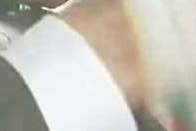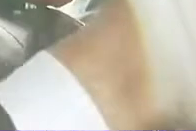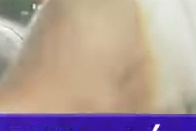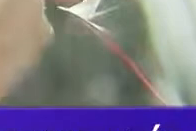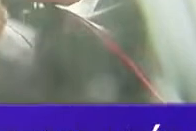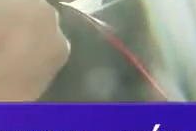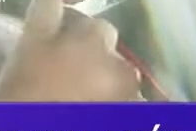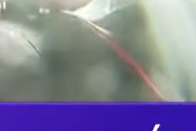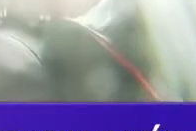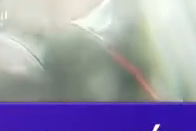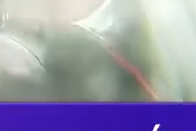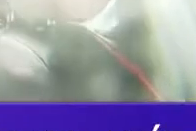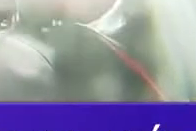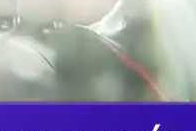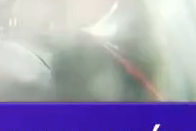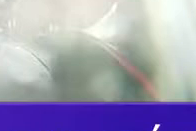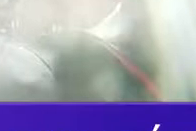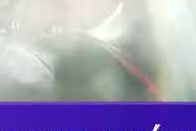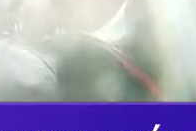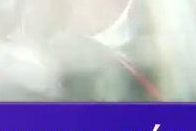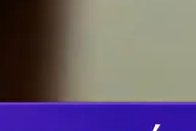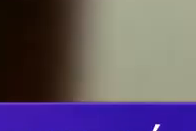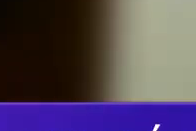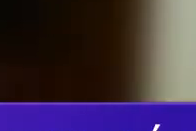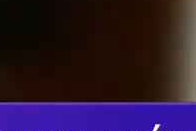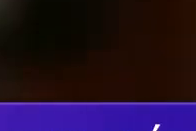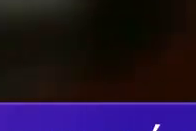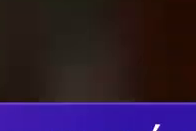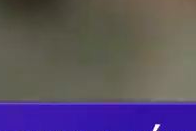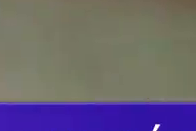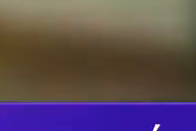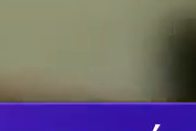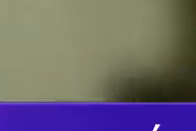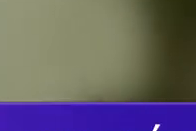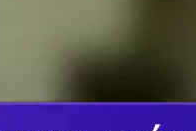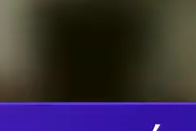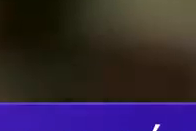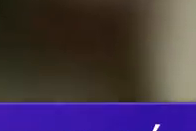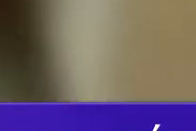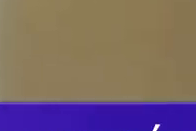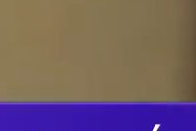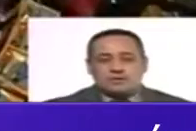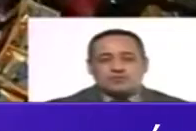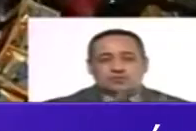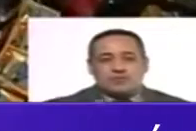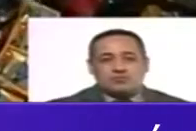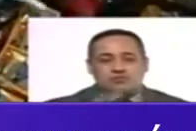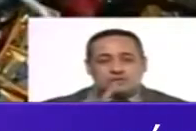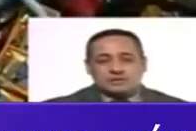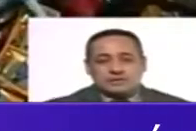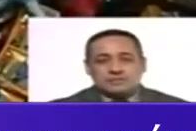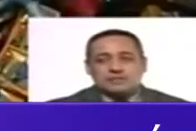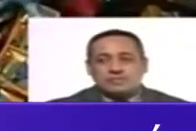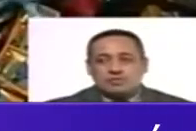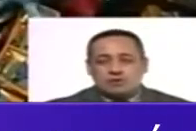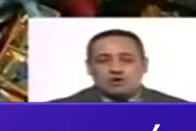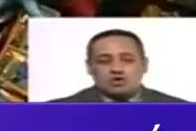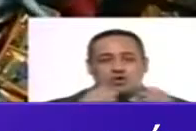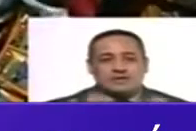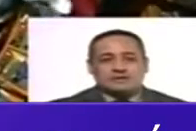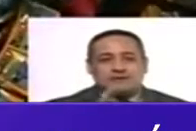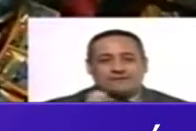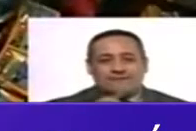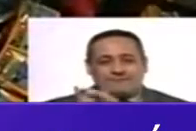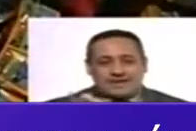violación fue suspendido por beber licor y mantener relaciones sexuales dentro de su despacho se ha acreditado que el congresista